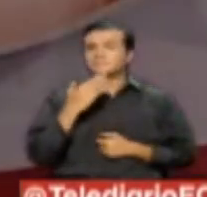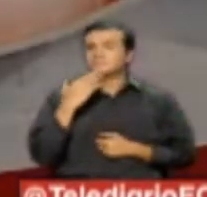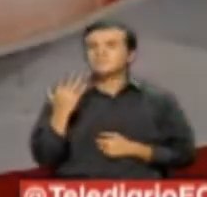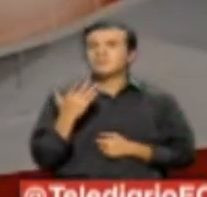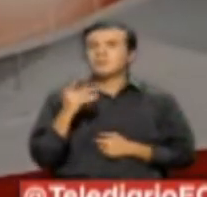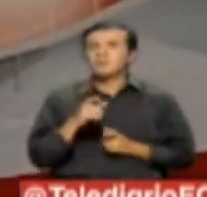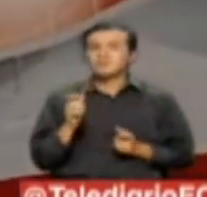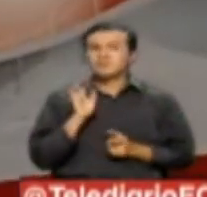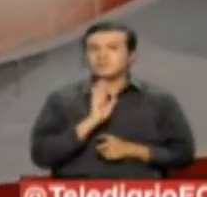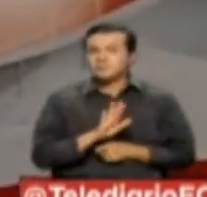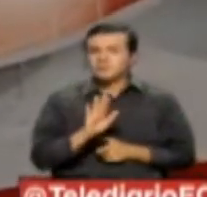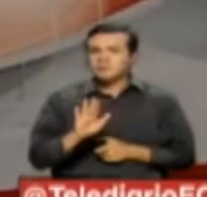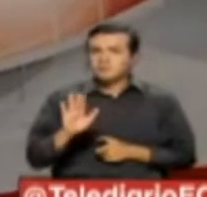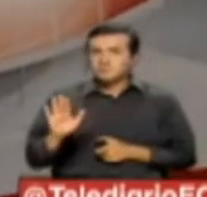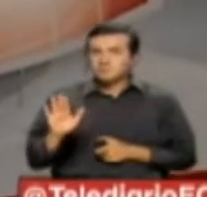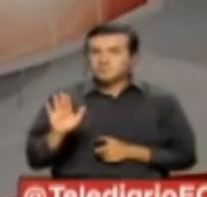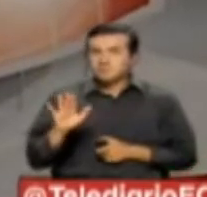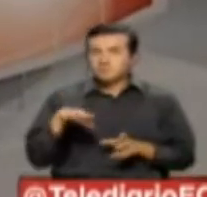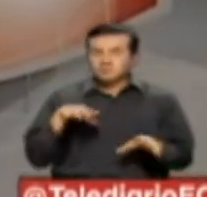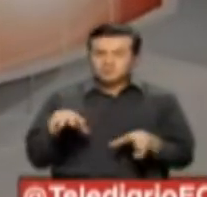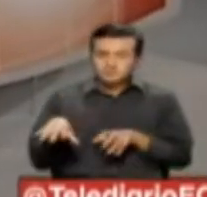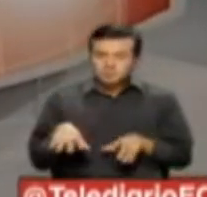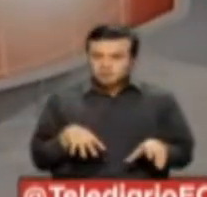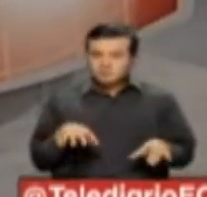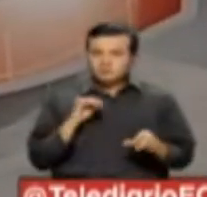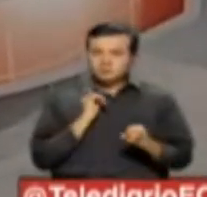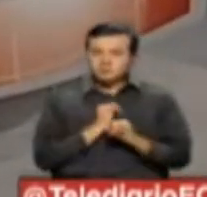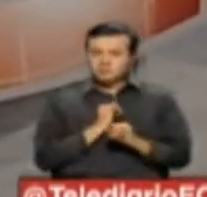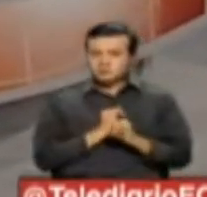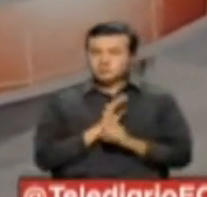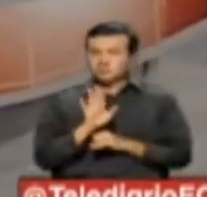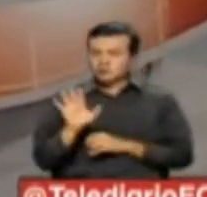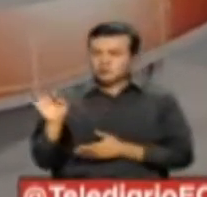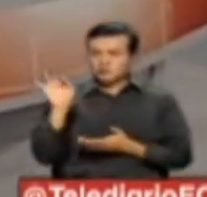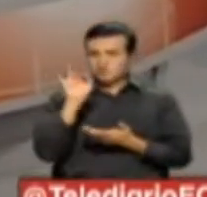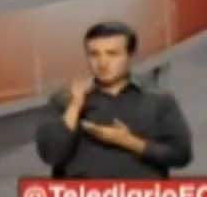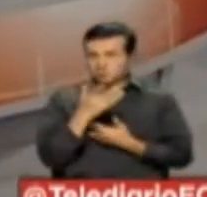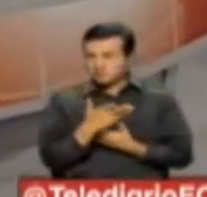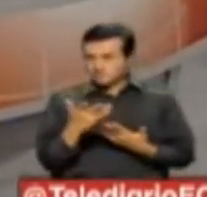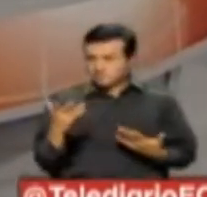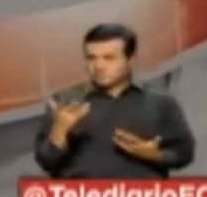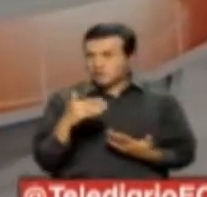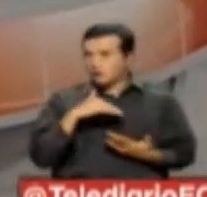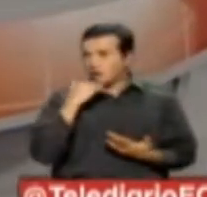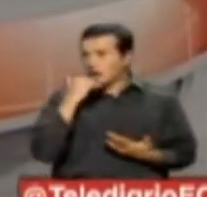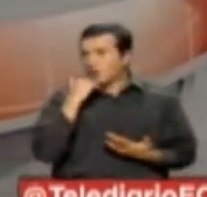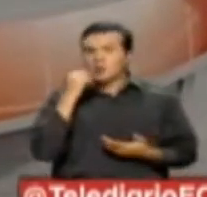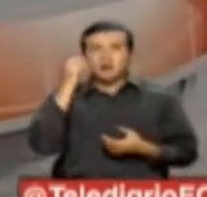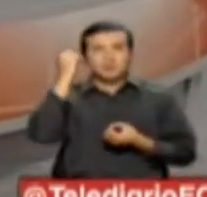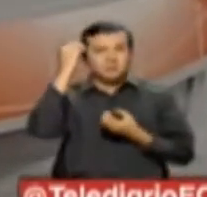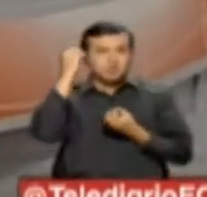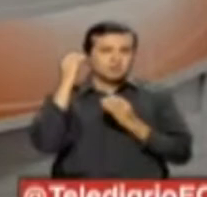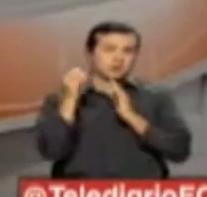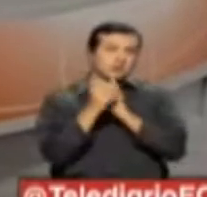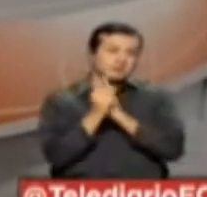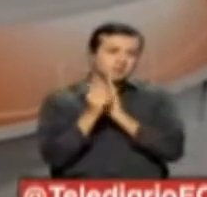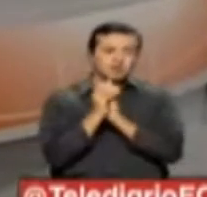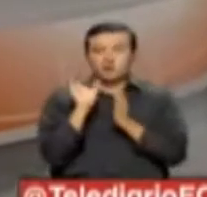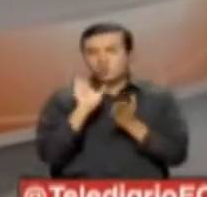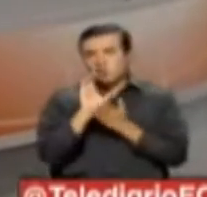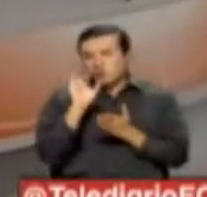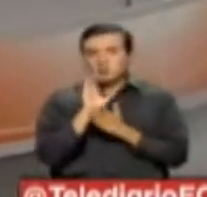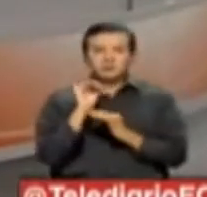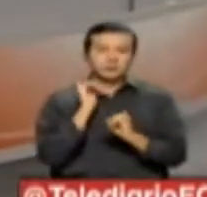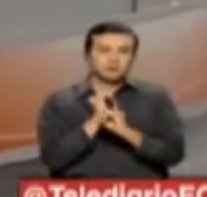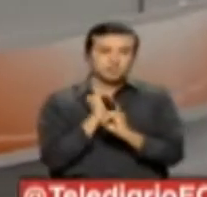a la ciudadanía también desde acciones de la institución a la que usted representa tal vez con charlas en los colegios en las